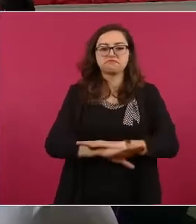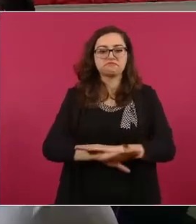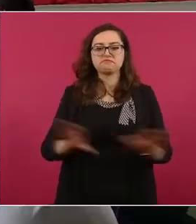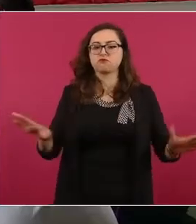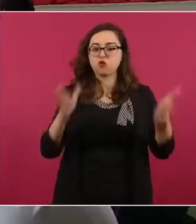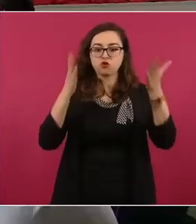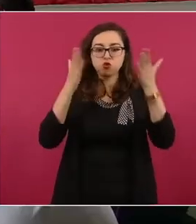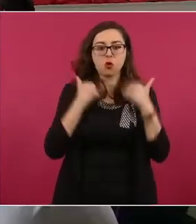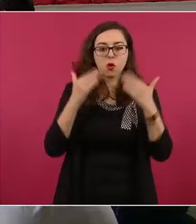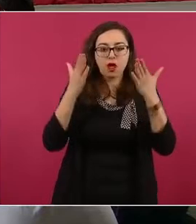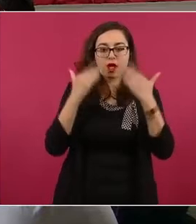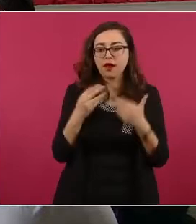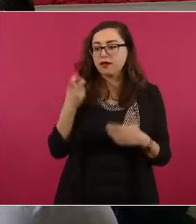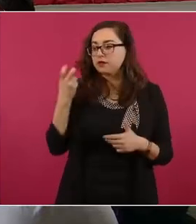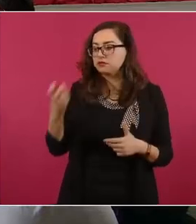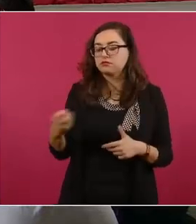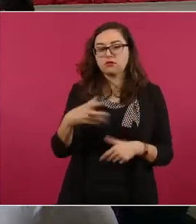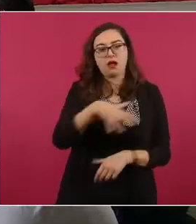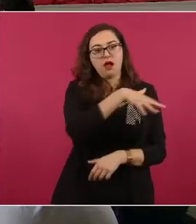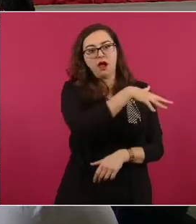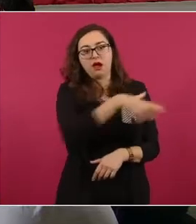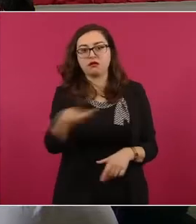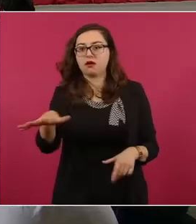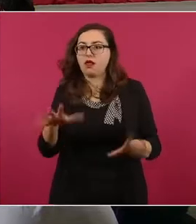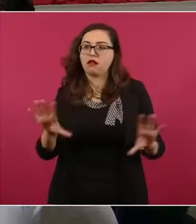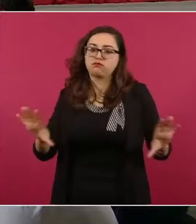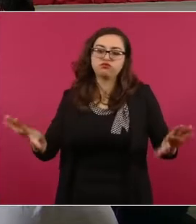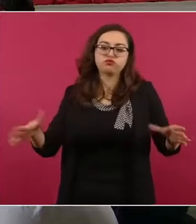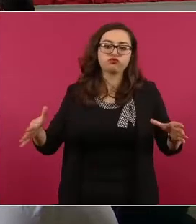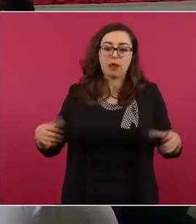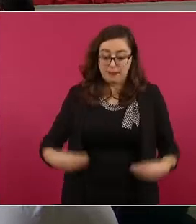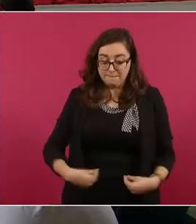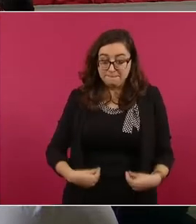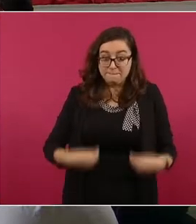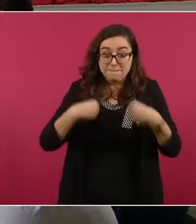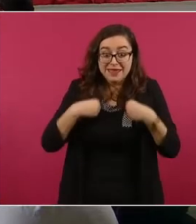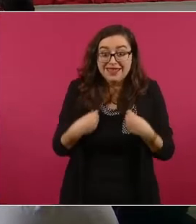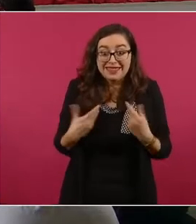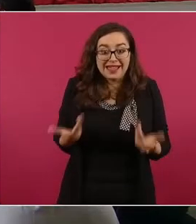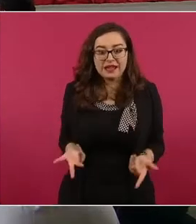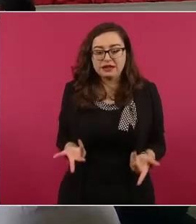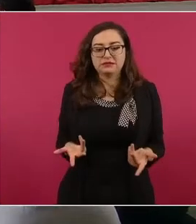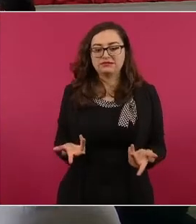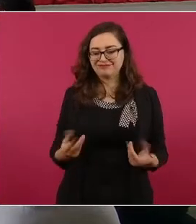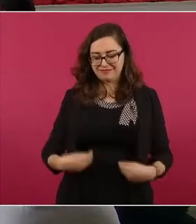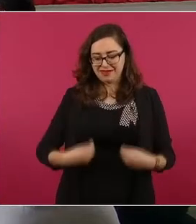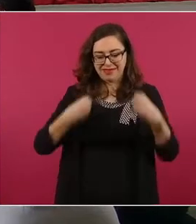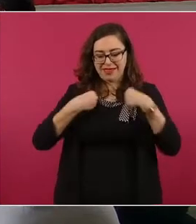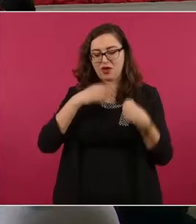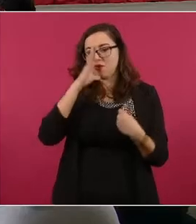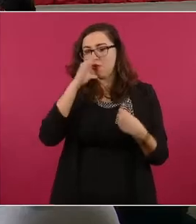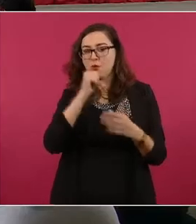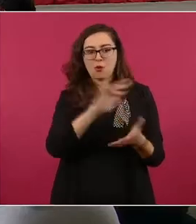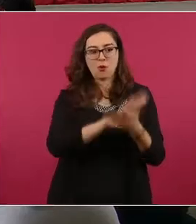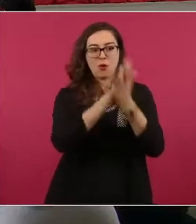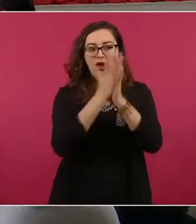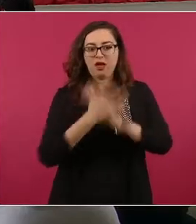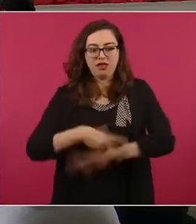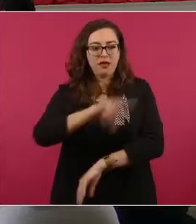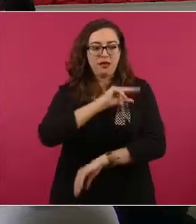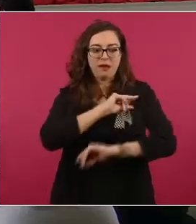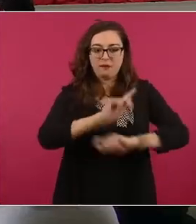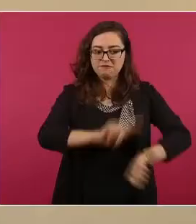Los saberes son colectivos, son vida, y la vida no se privatiza y son del pueblo de México. Estos son